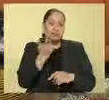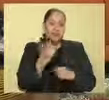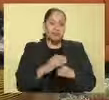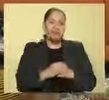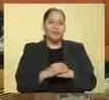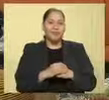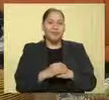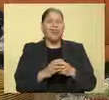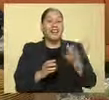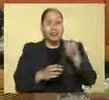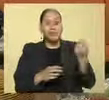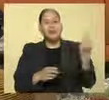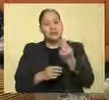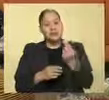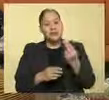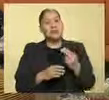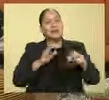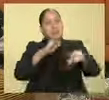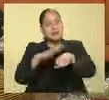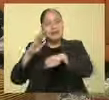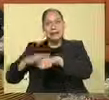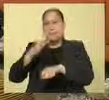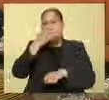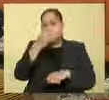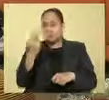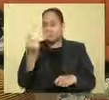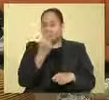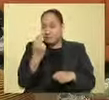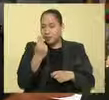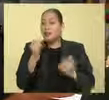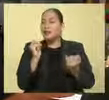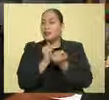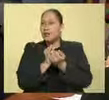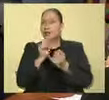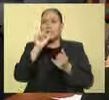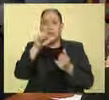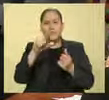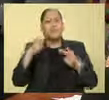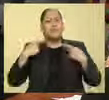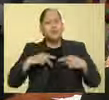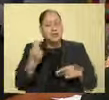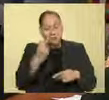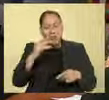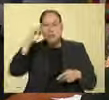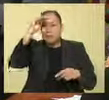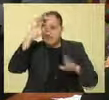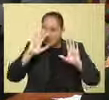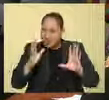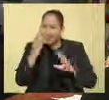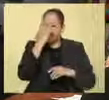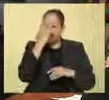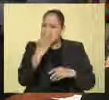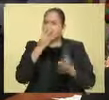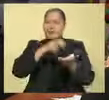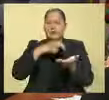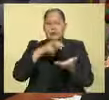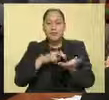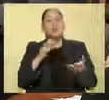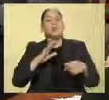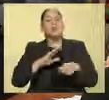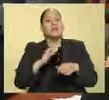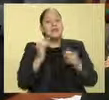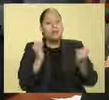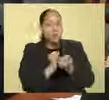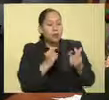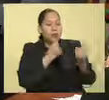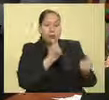sí, es necesario hacer campañas más agresivas y también que la gente tome conciencia real y sobre todo que a los